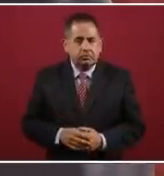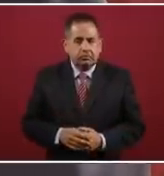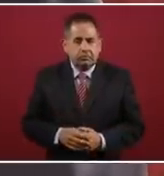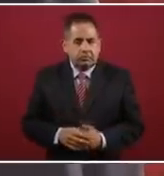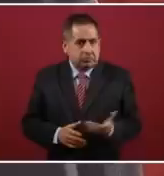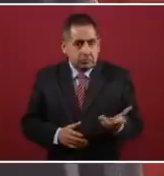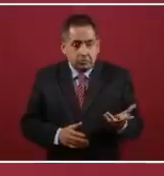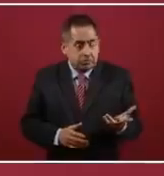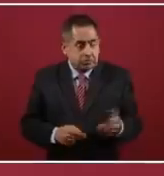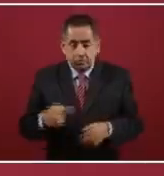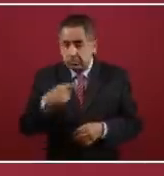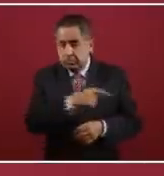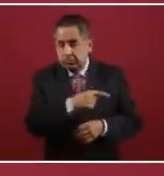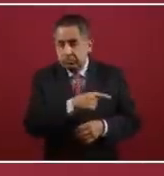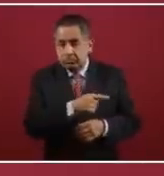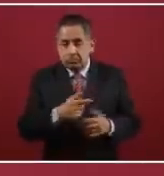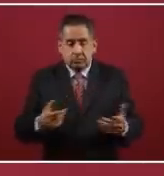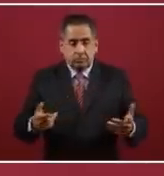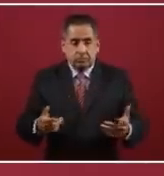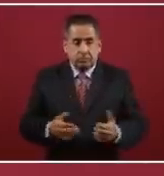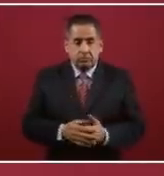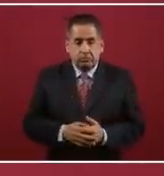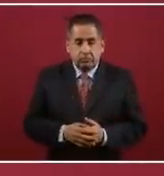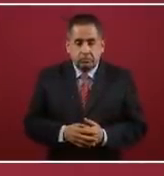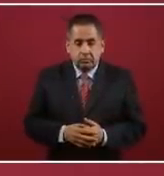pues no tiene